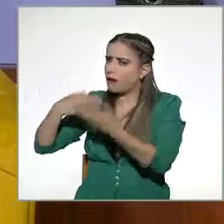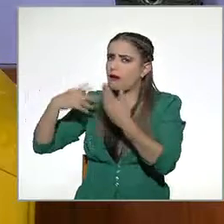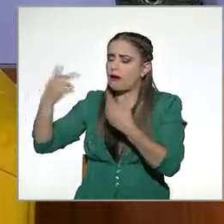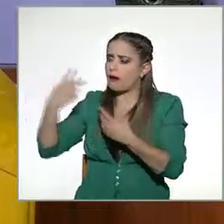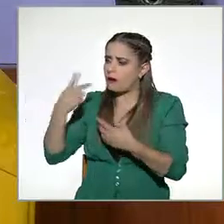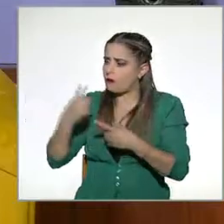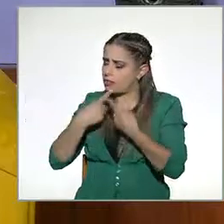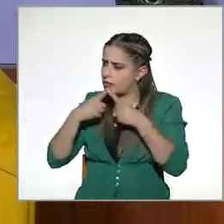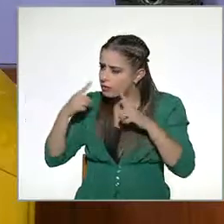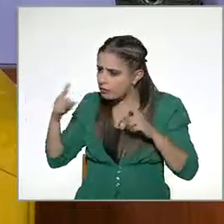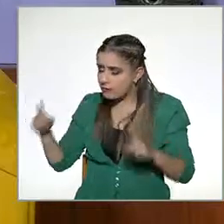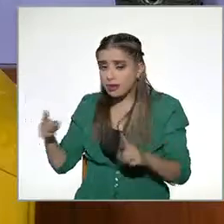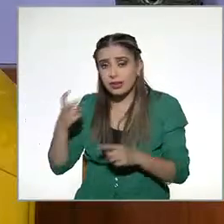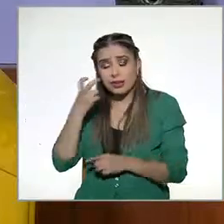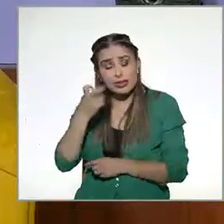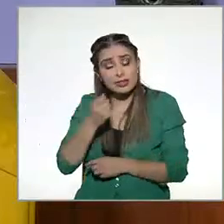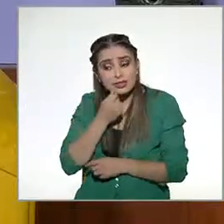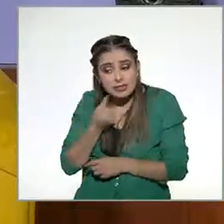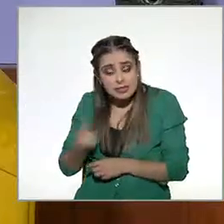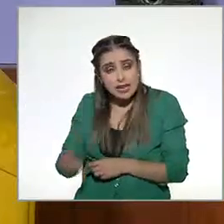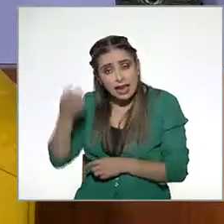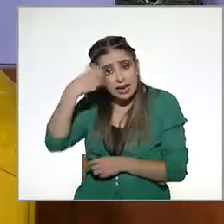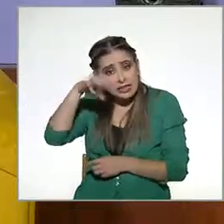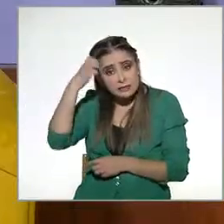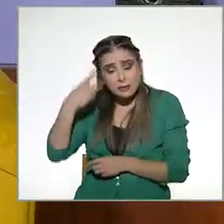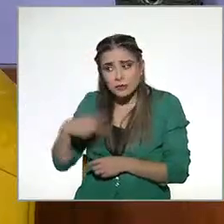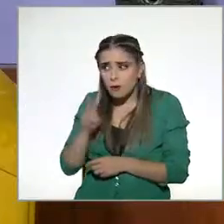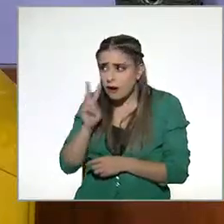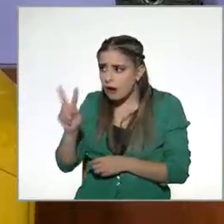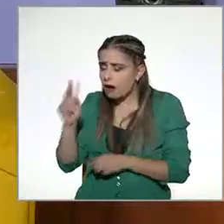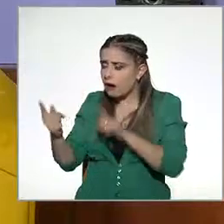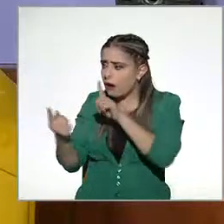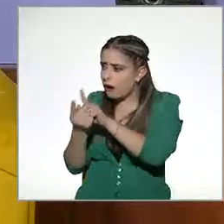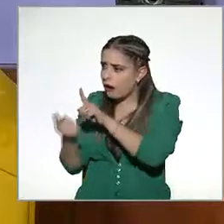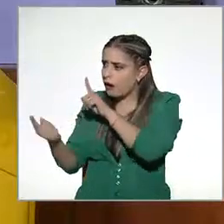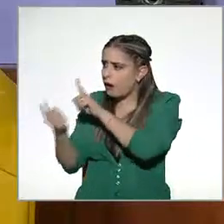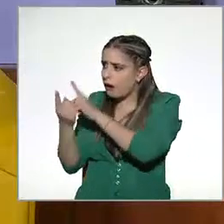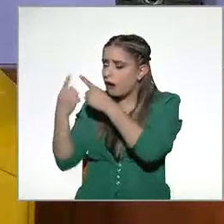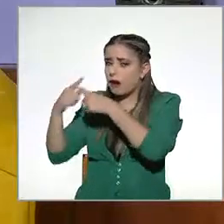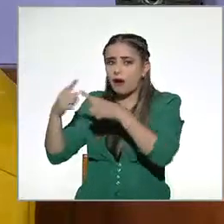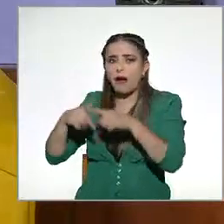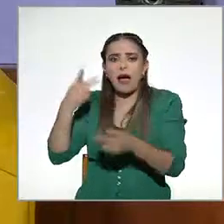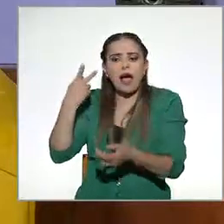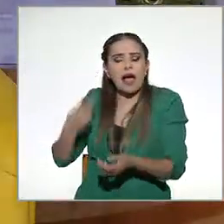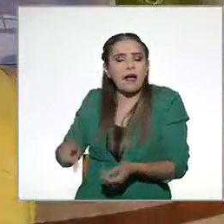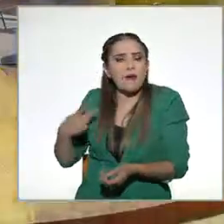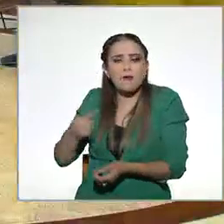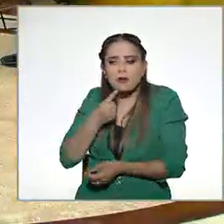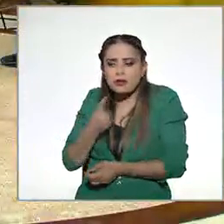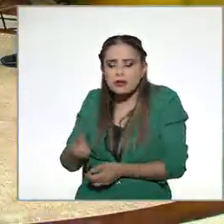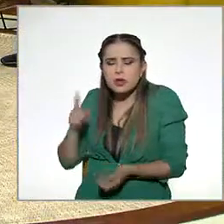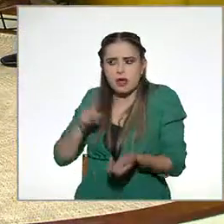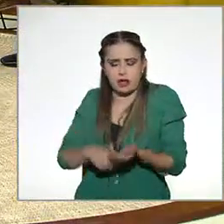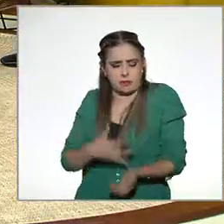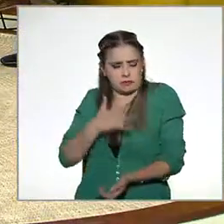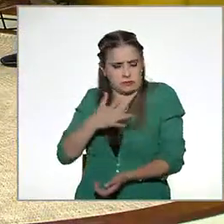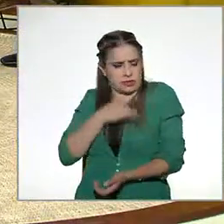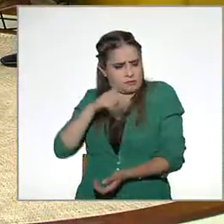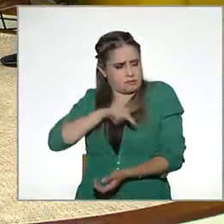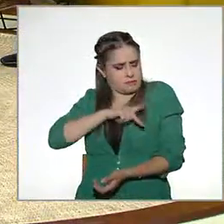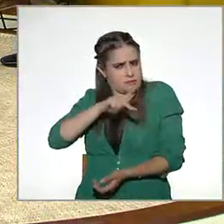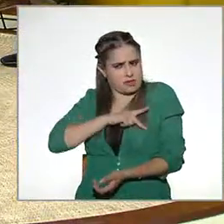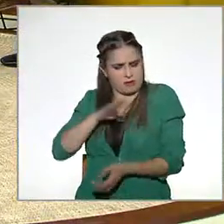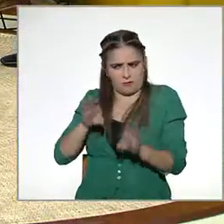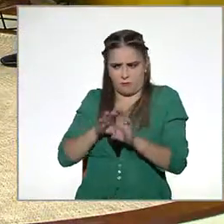experiencia previa de esto es constituirse a partir de un deseo narcisista, digamos. Es decir, el niño siempre va a